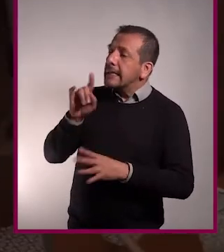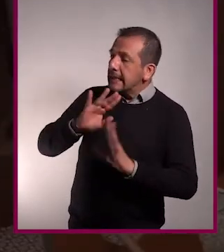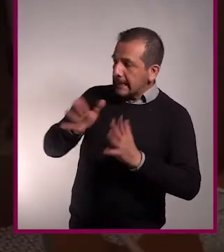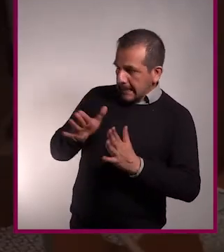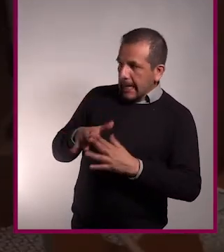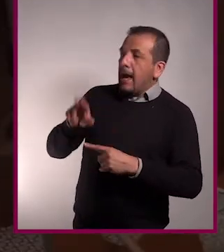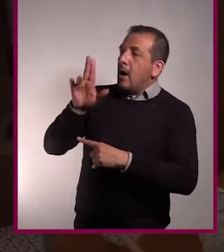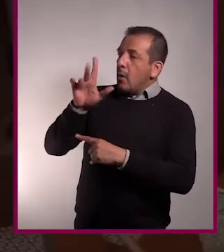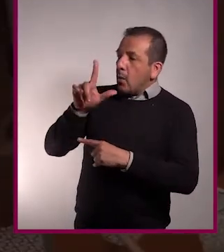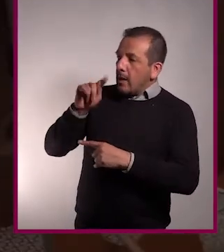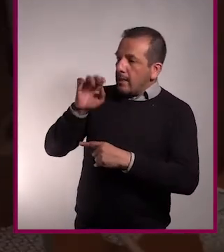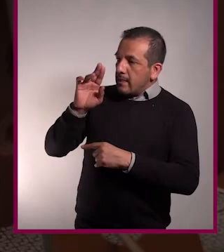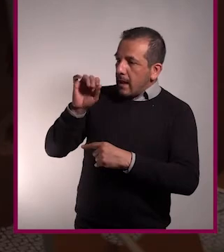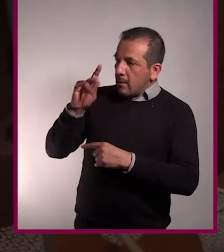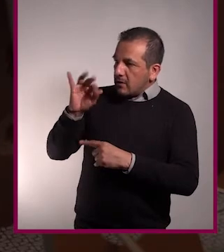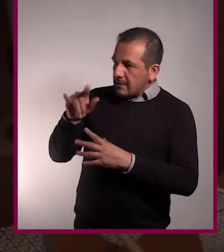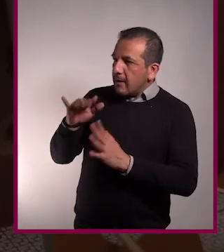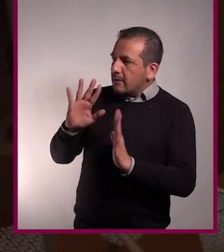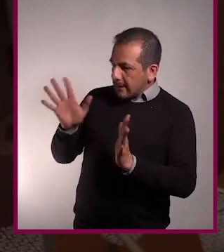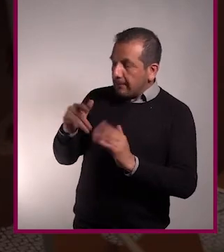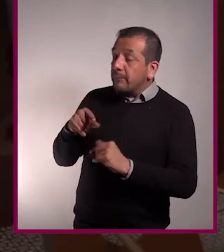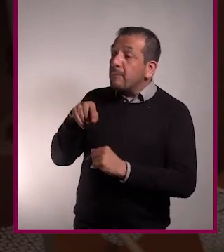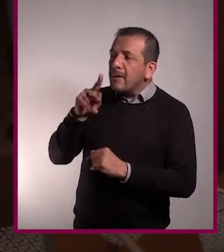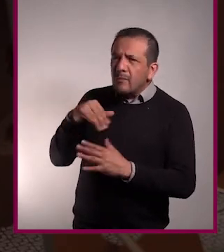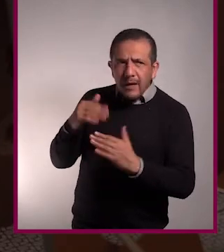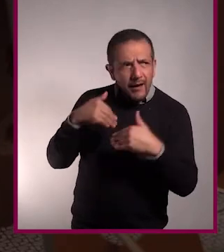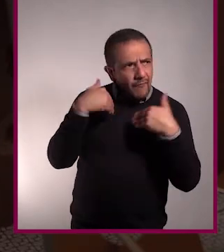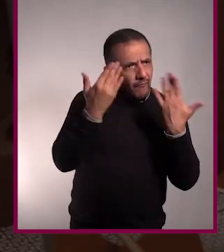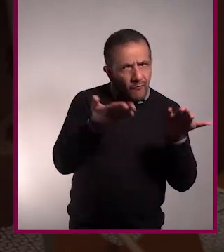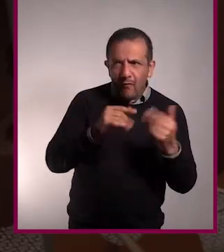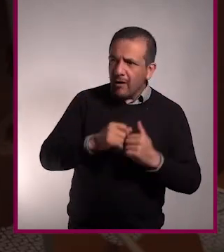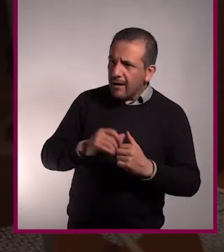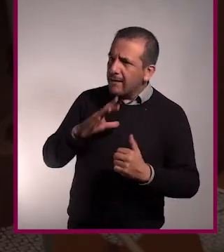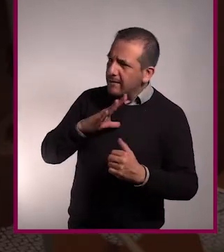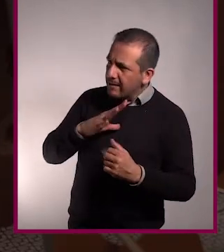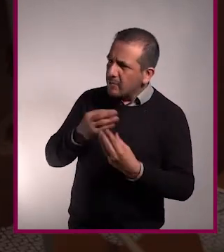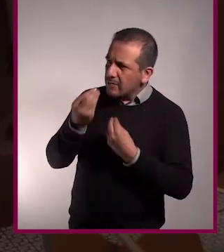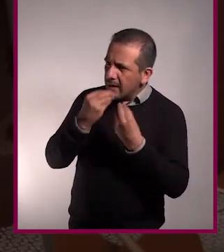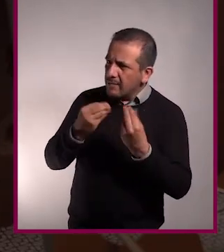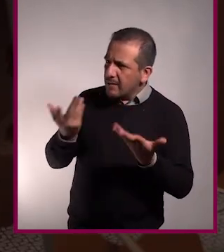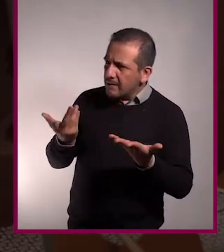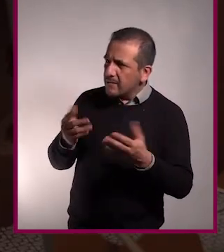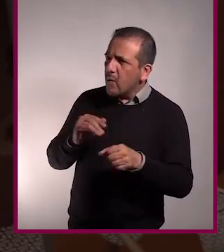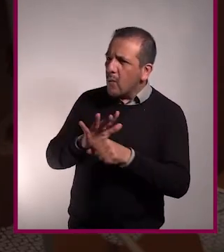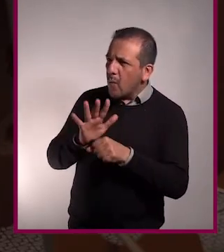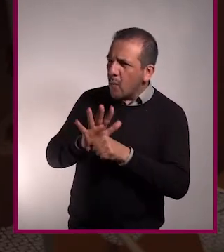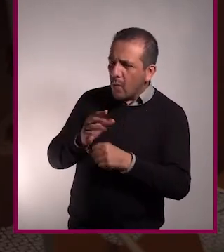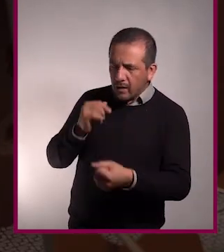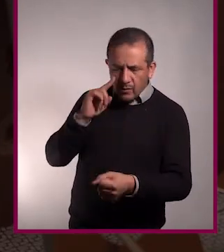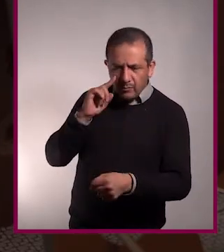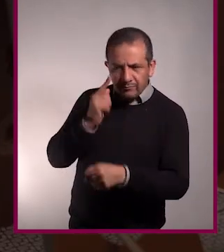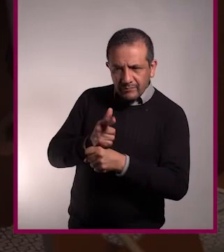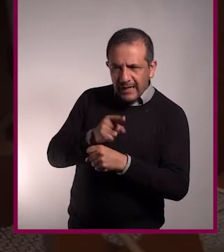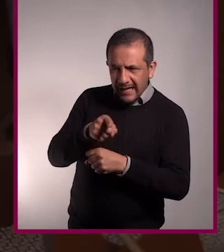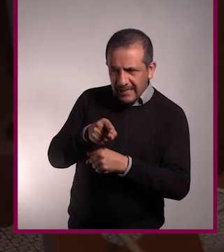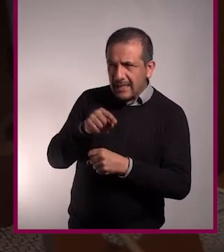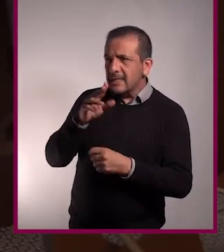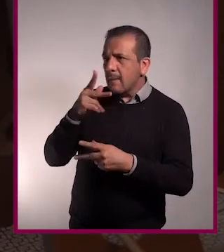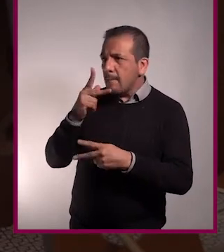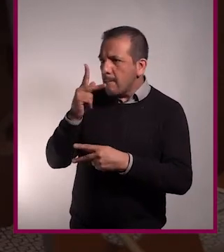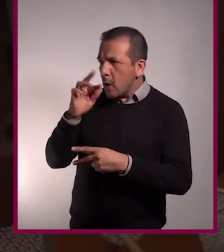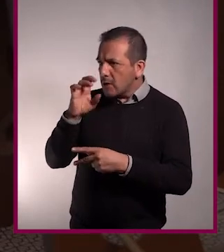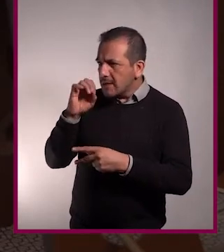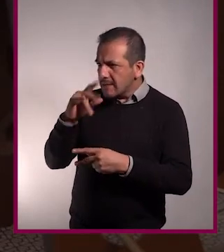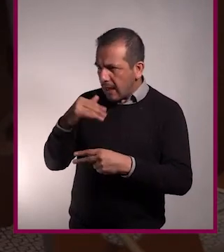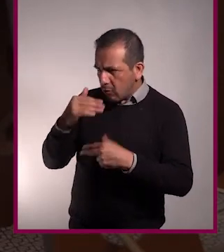los ultraprocesados de mayor consumo, pero existen en el mercado una gran variedad de alimentos. ¿Cuál es la manera para saber si un alimento es